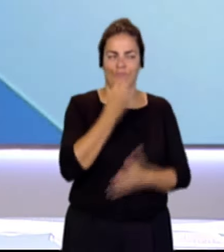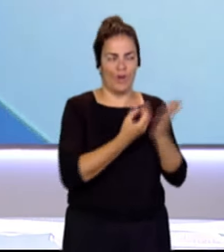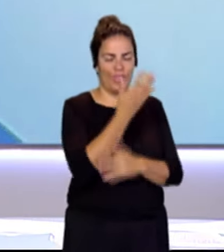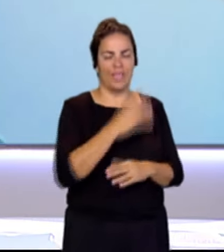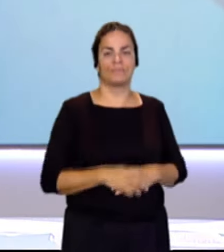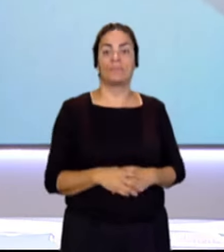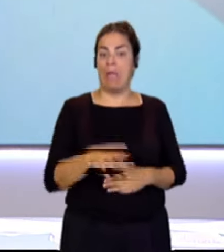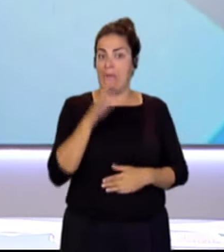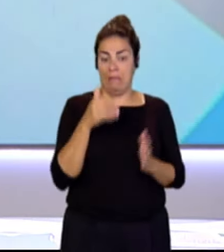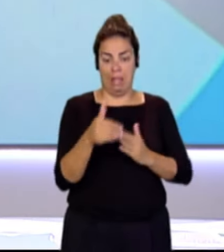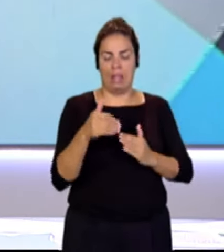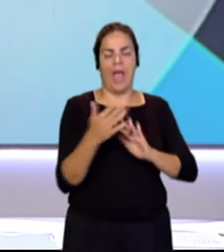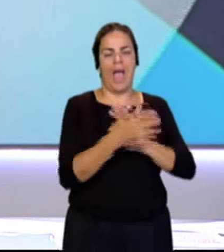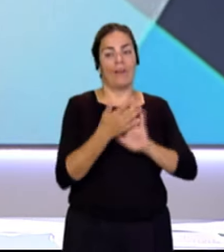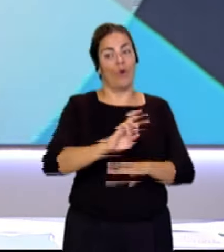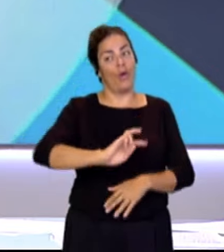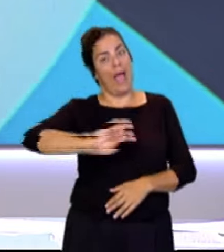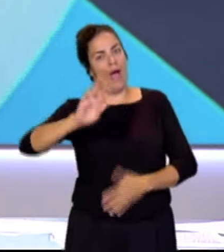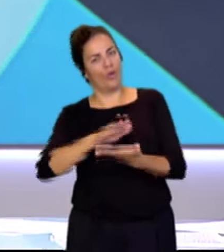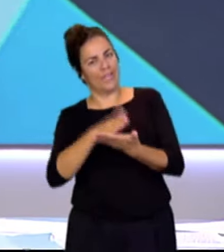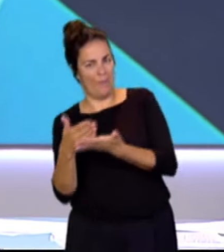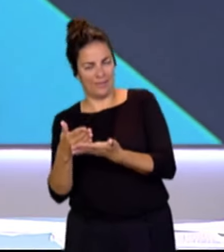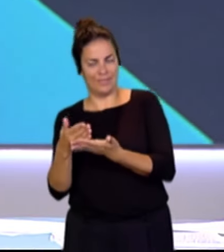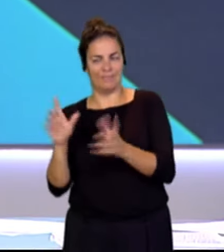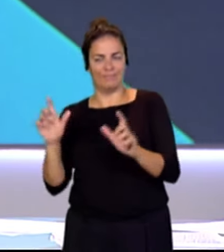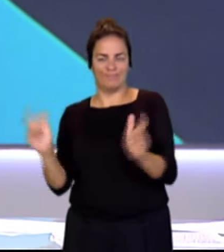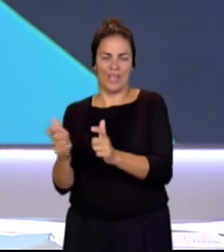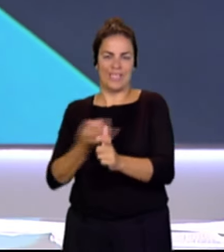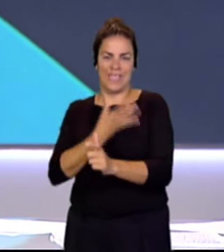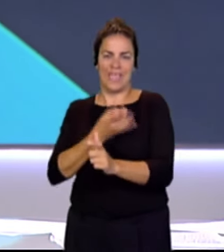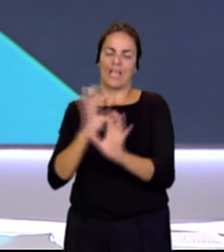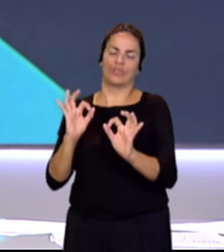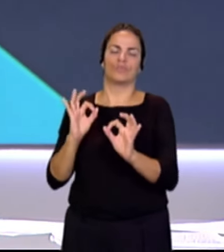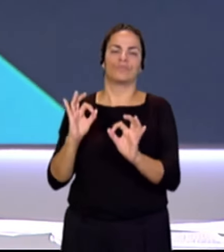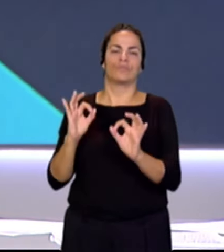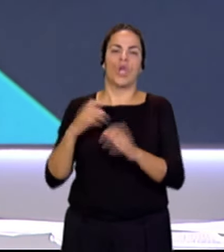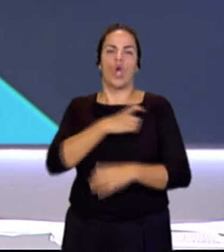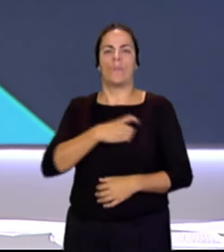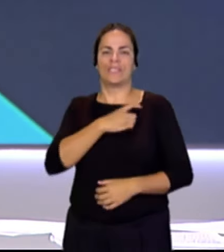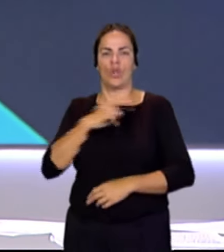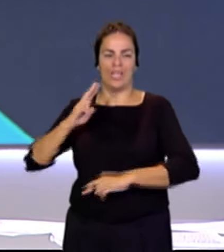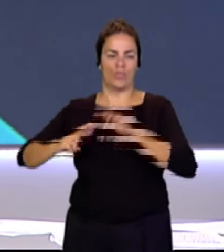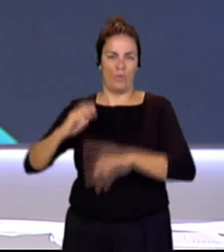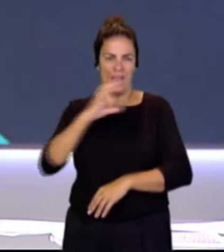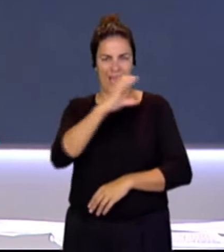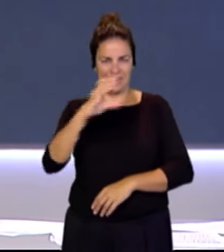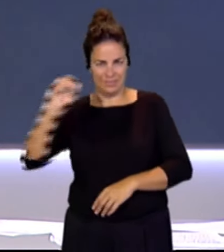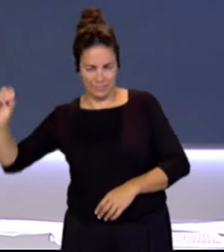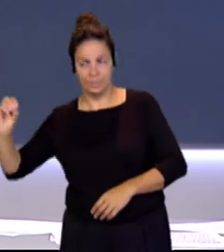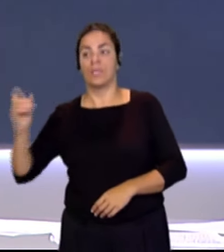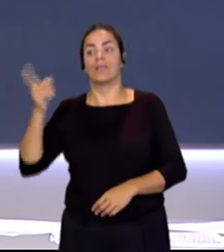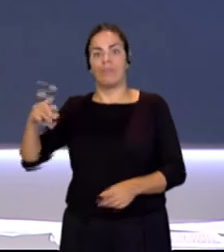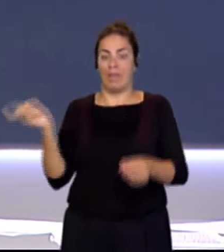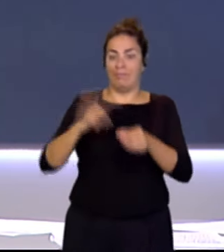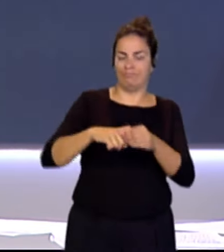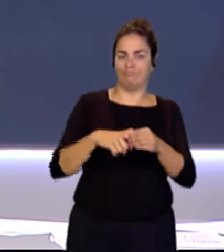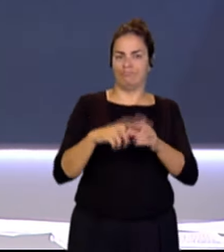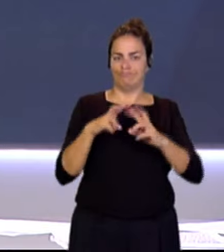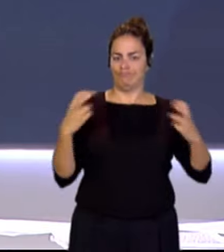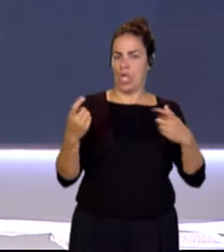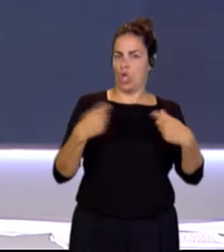minutos hablamos con la otra parte con los sindicatos en este caso con comisiones obreras que también forma parte de Esa mesa de negociación del convenio colectivo del campo